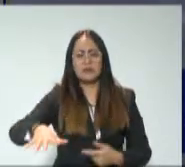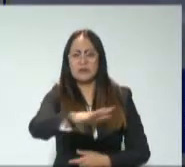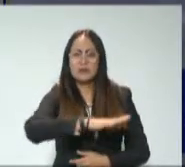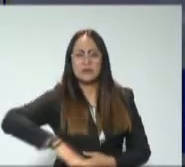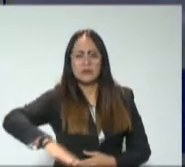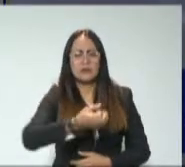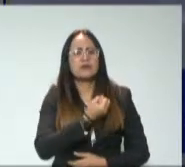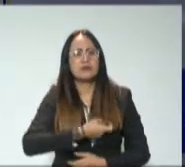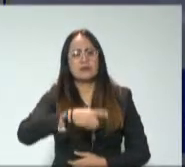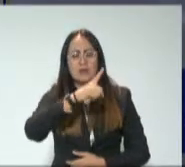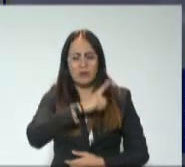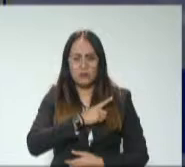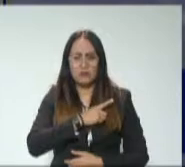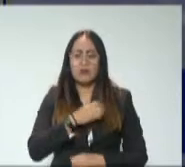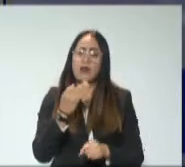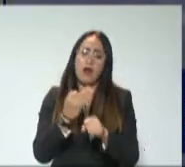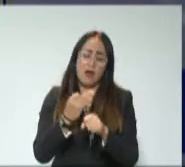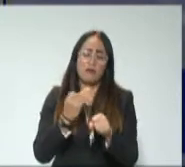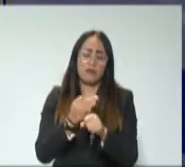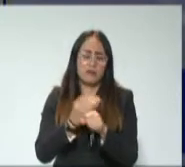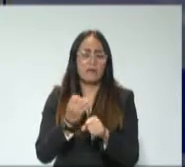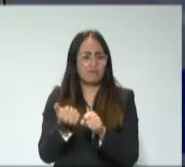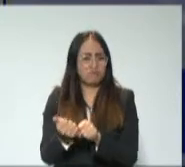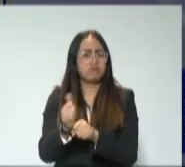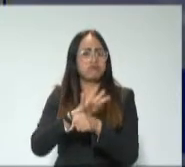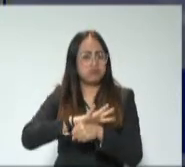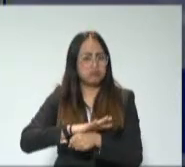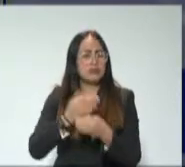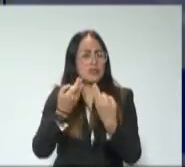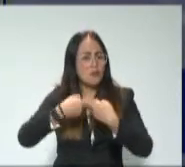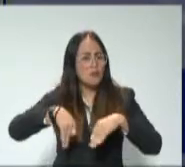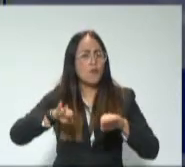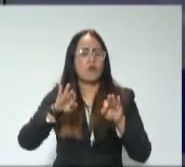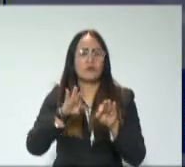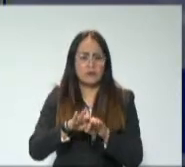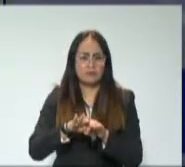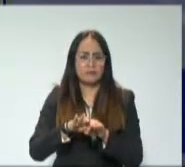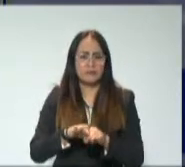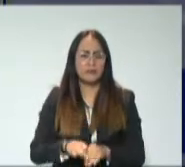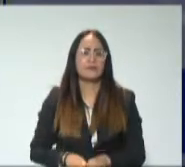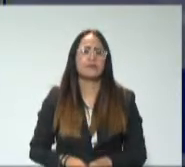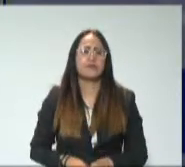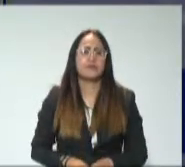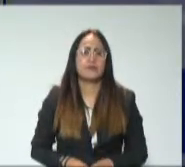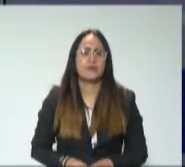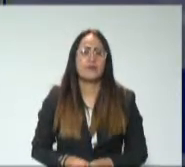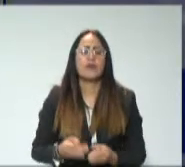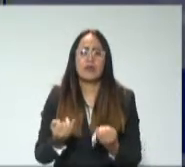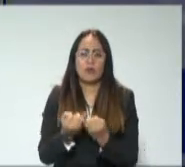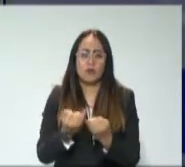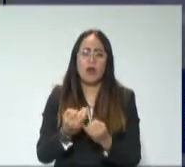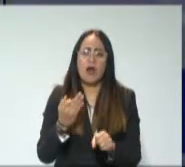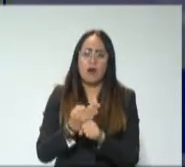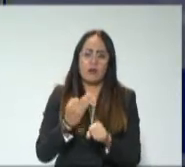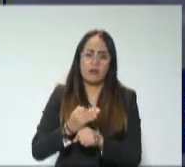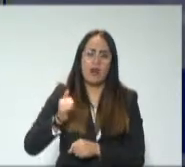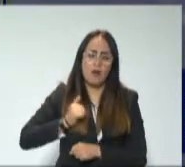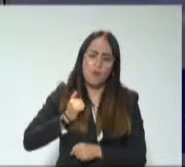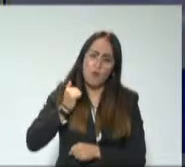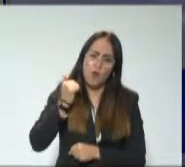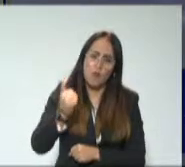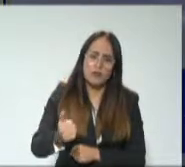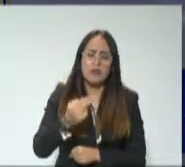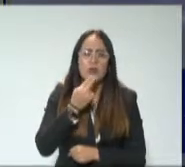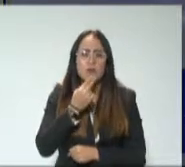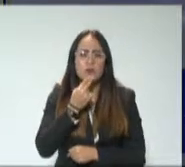mayormente en momentos de crisis como este es crucial y debe emplearse y aprovecharse reconozco